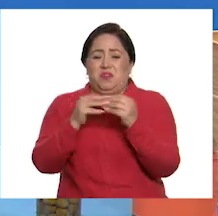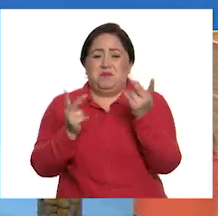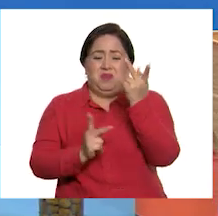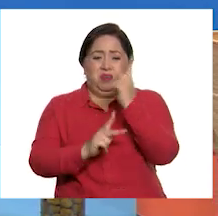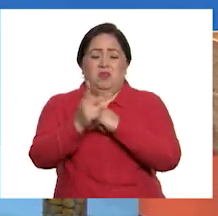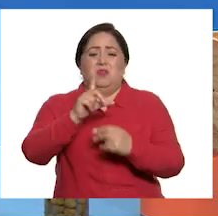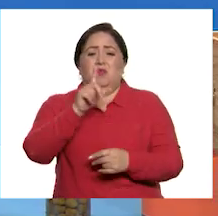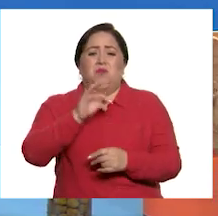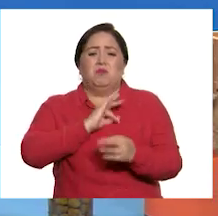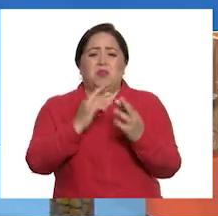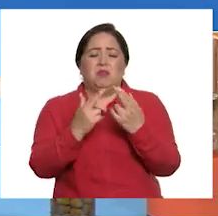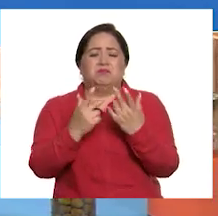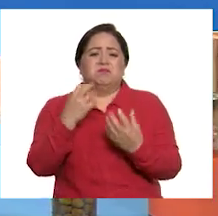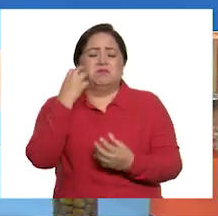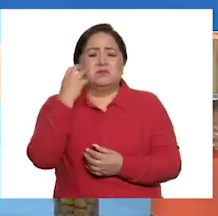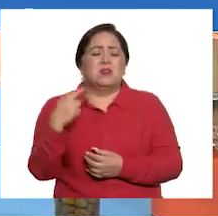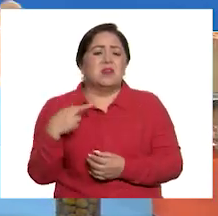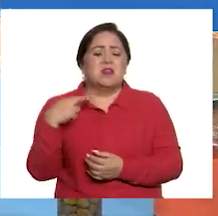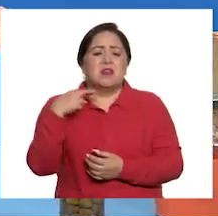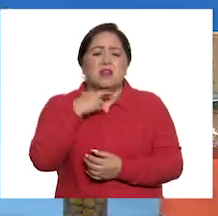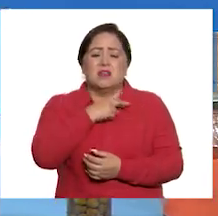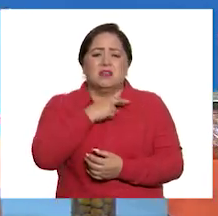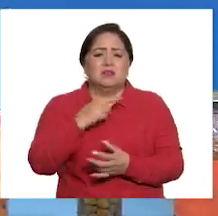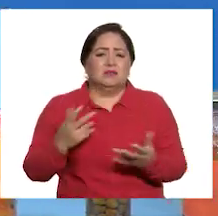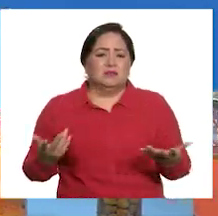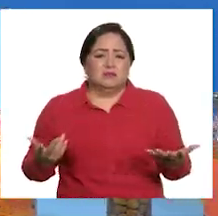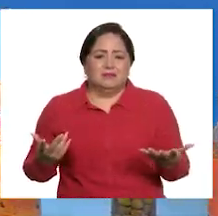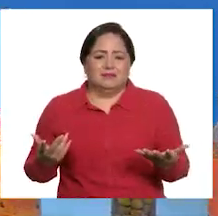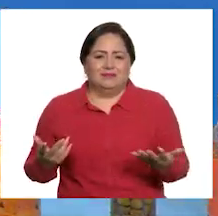verduras se descompondrían rápidamente así.